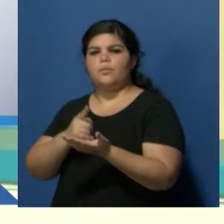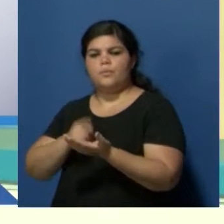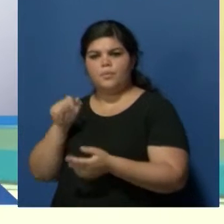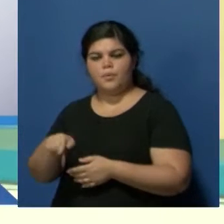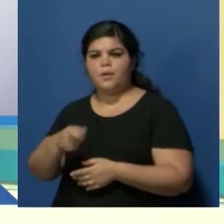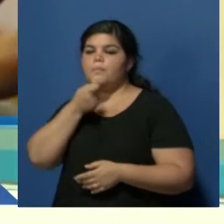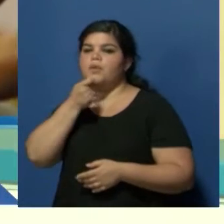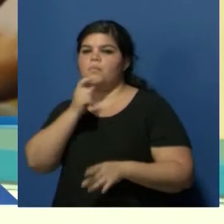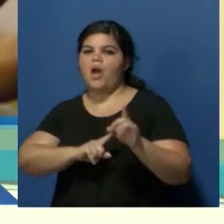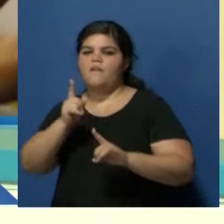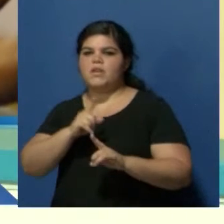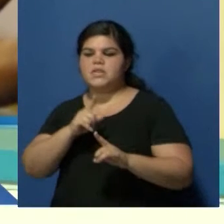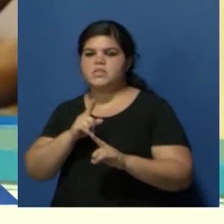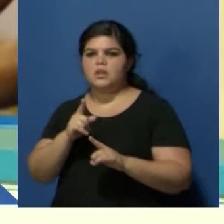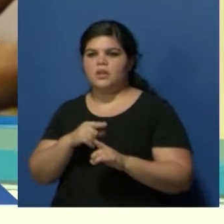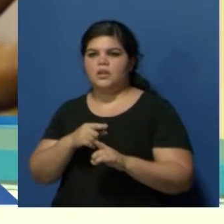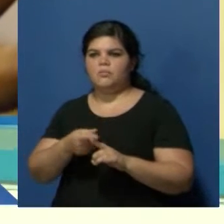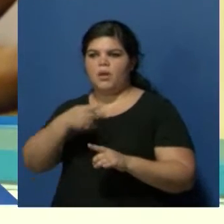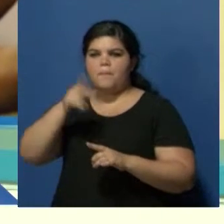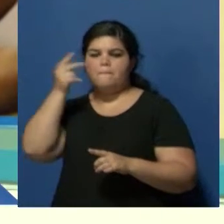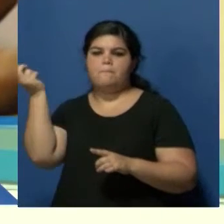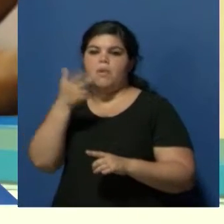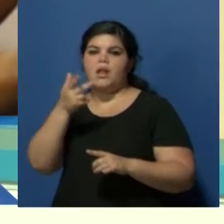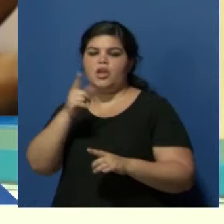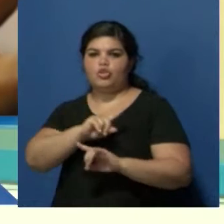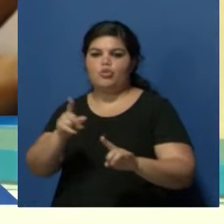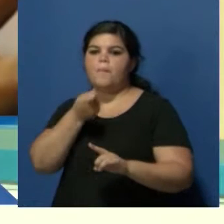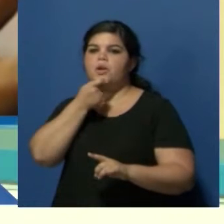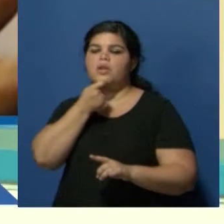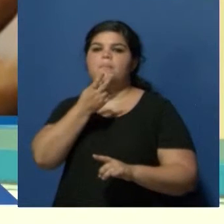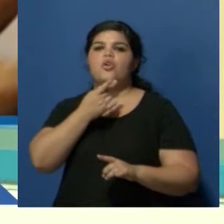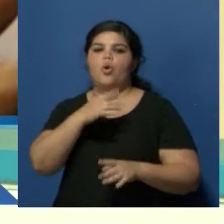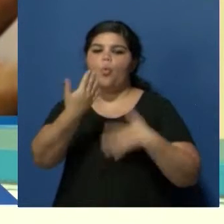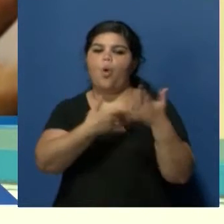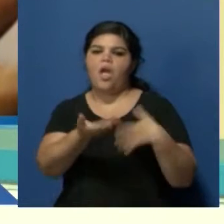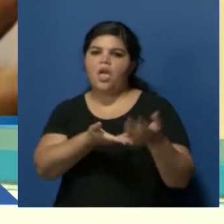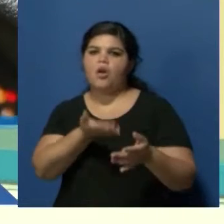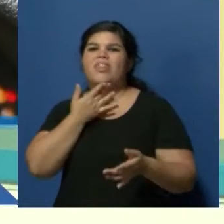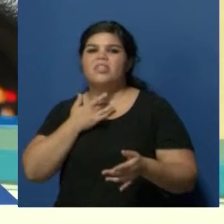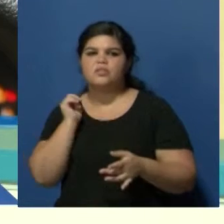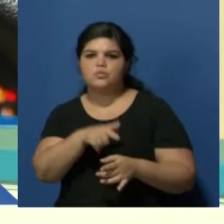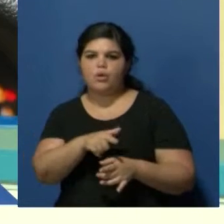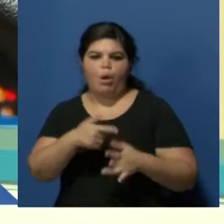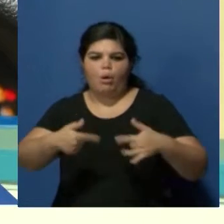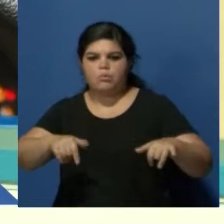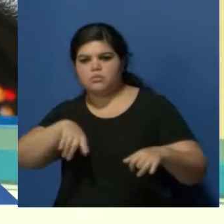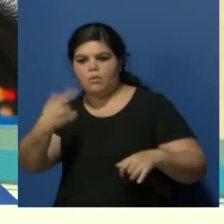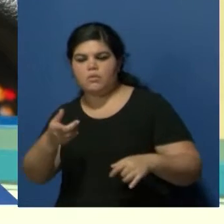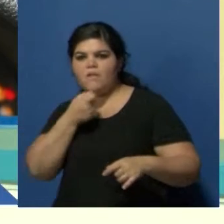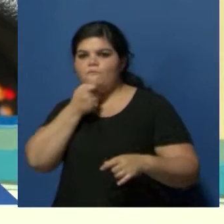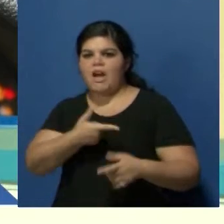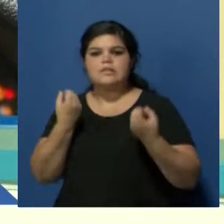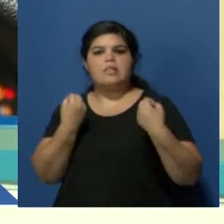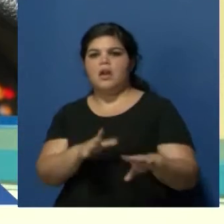Por ejemplo, la gente tiene problemas con el juego o con otro tipo de actividades que no puede dejar de hacer fácilmente.